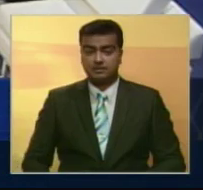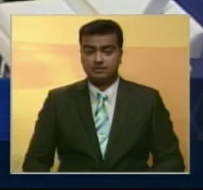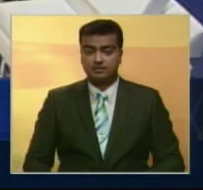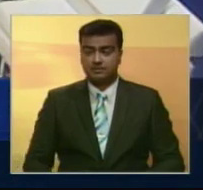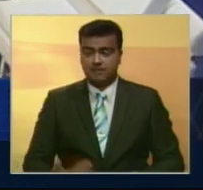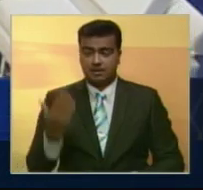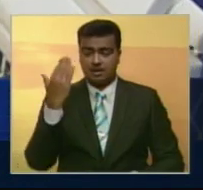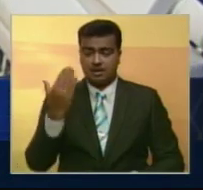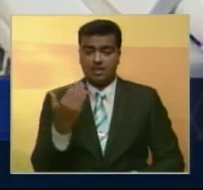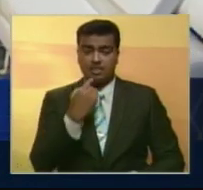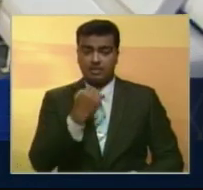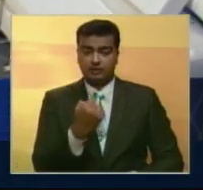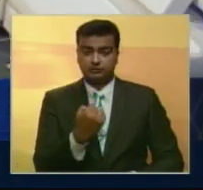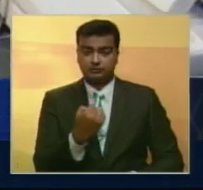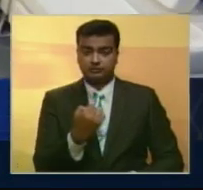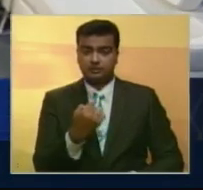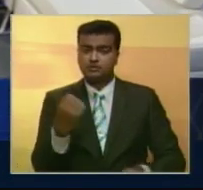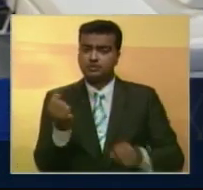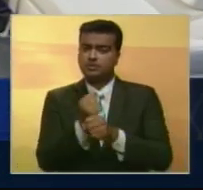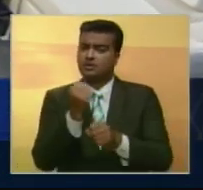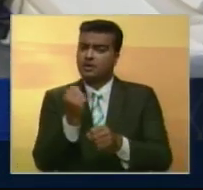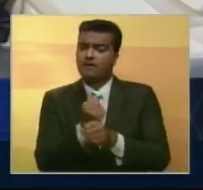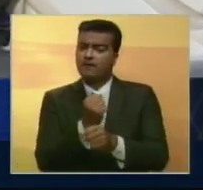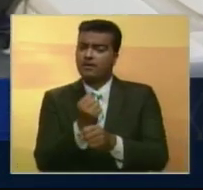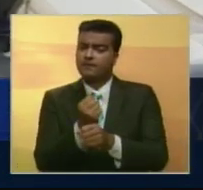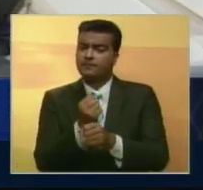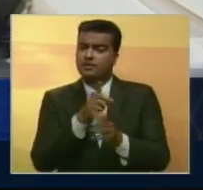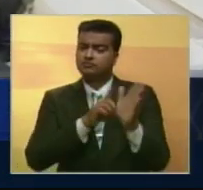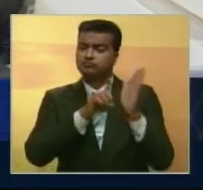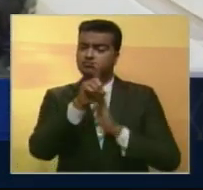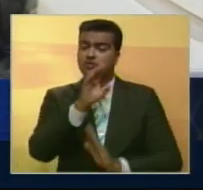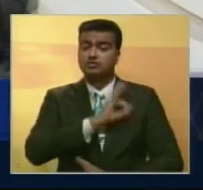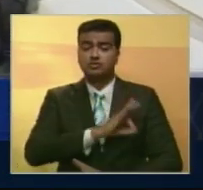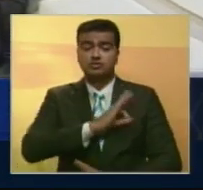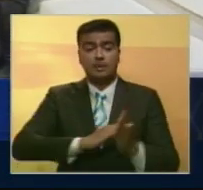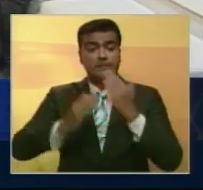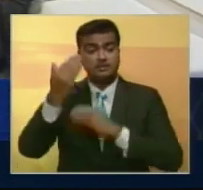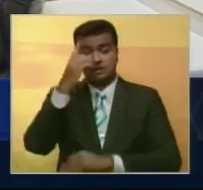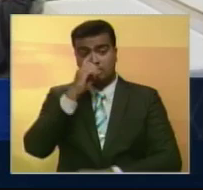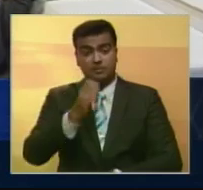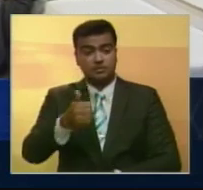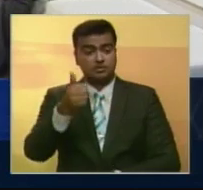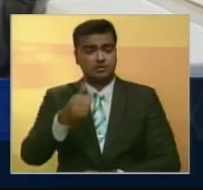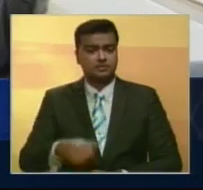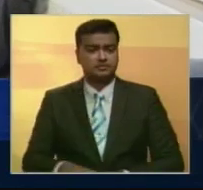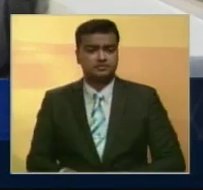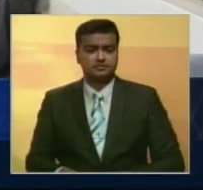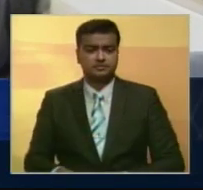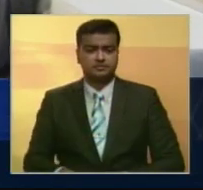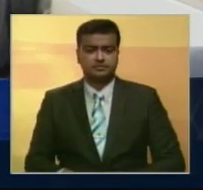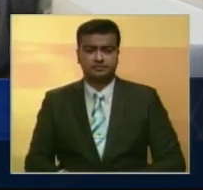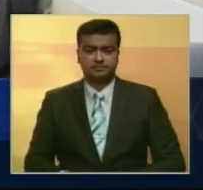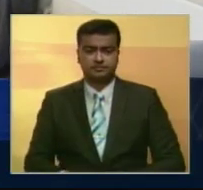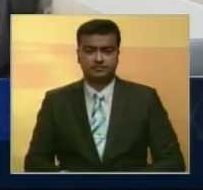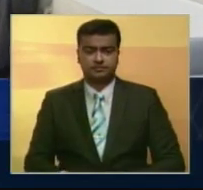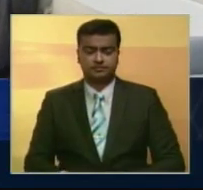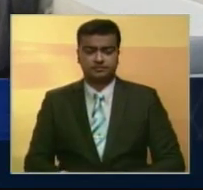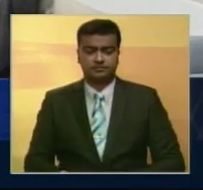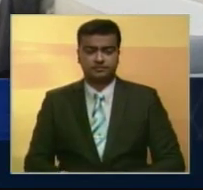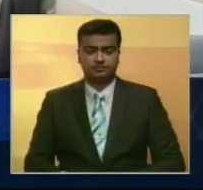Cámara Legislativa, aseguró que su labor en cuanto al desarrollo social en el pasado año fue positiva.